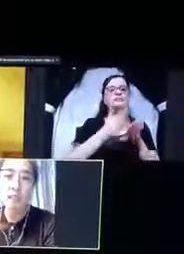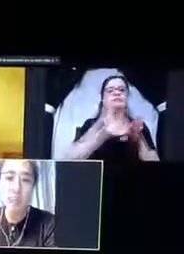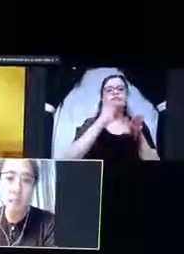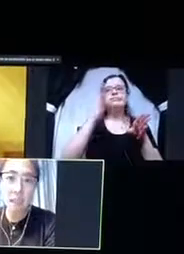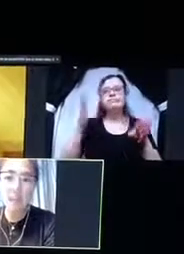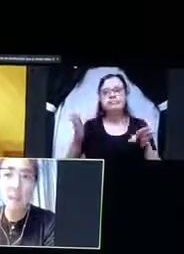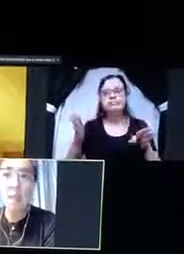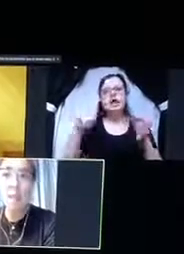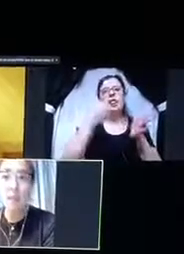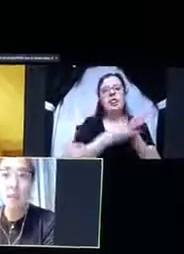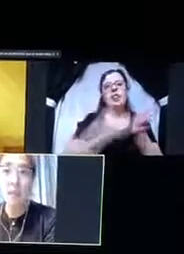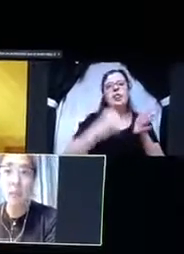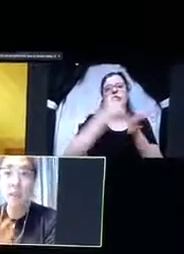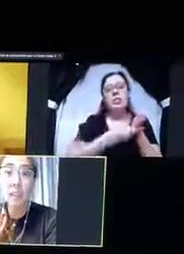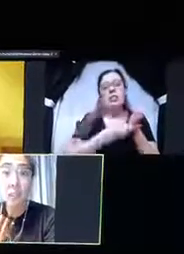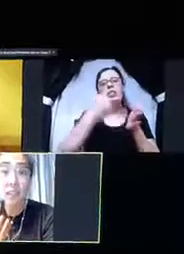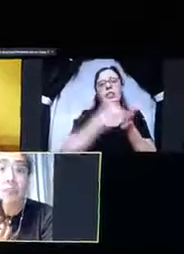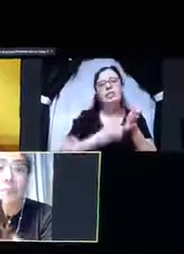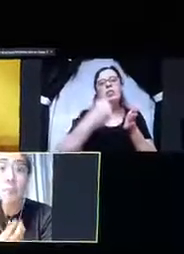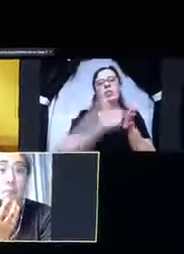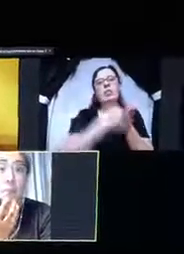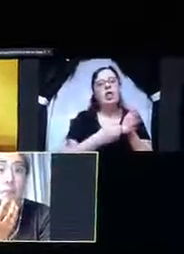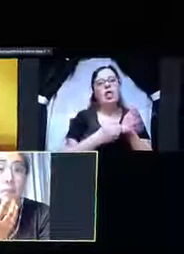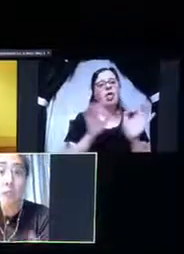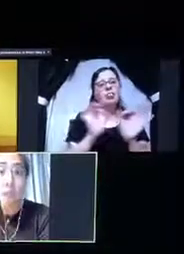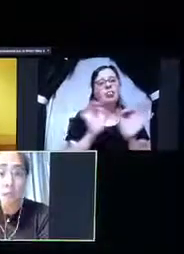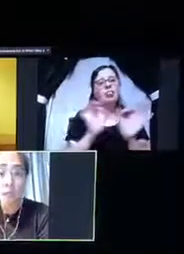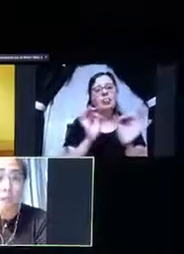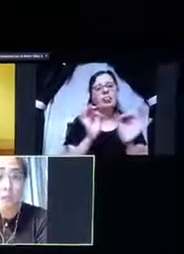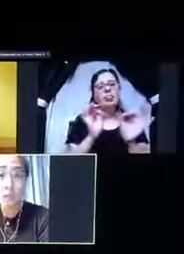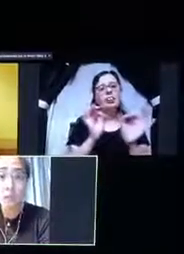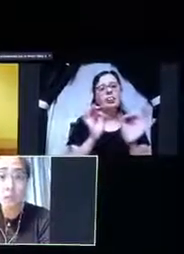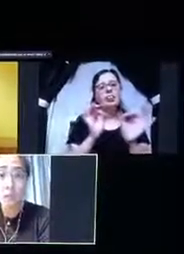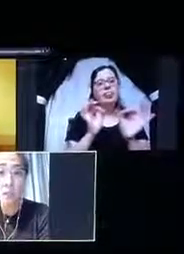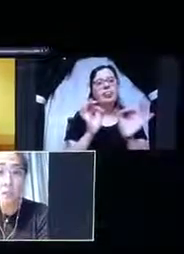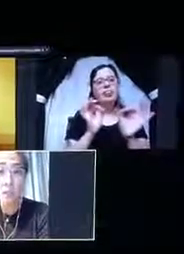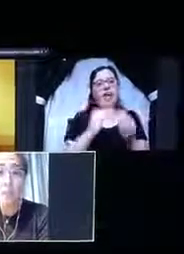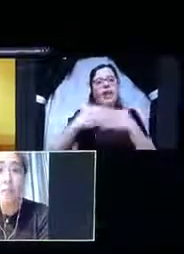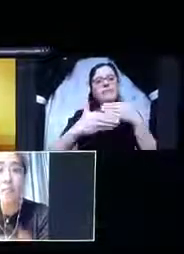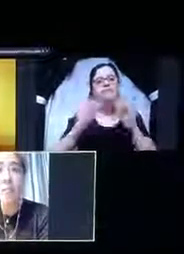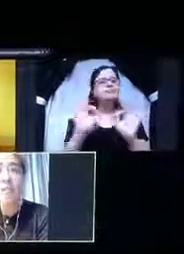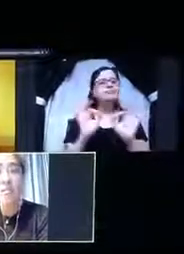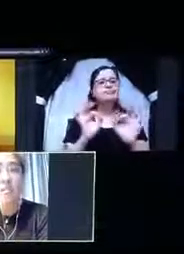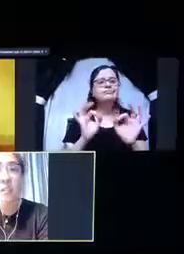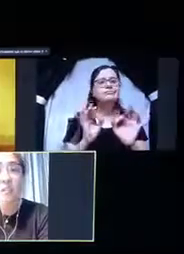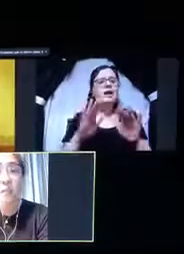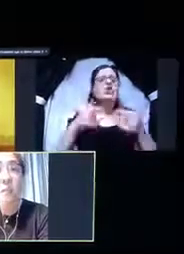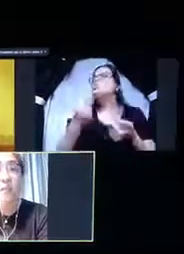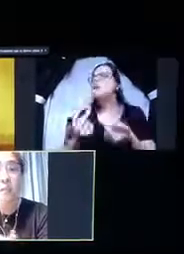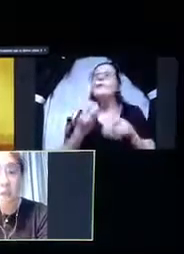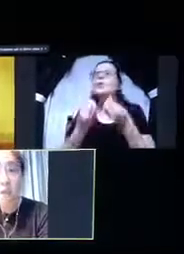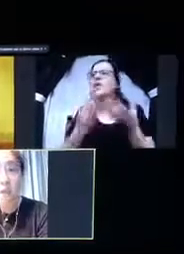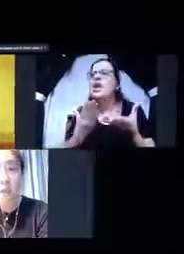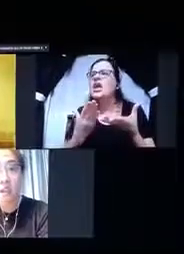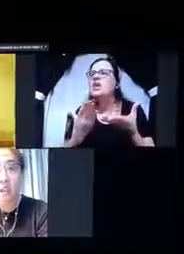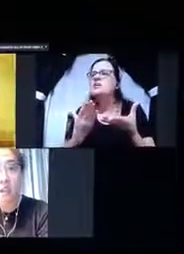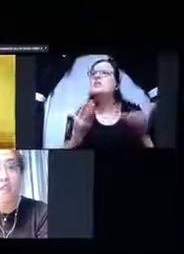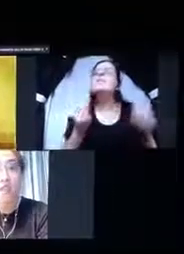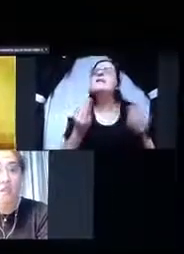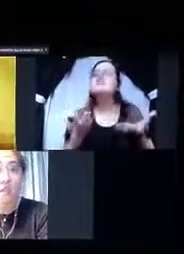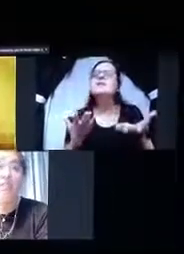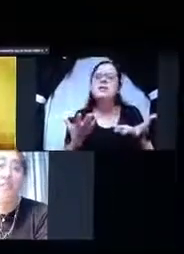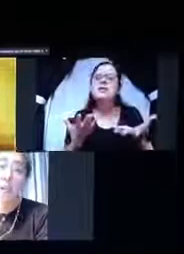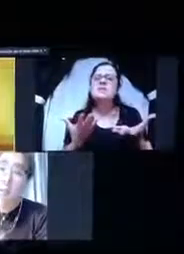distintas severidades también, pero bueno, estas dudas siempre preguntarle al profesional. Sí. ¿Por qué hace 2 años que trabajamos y no